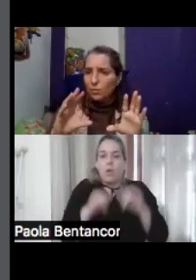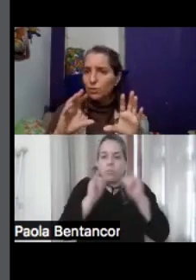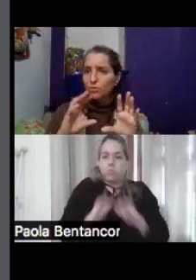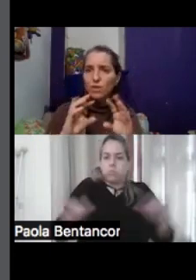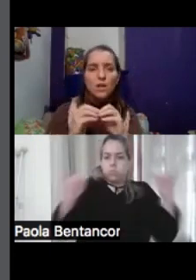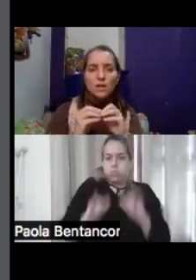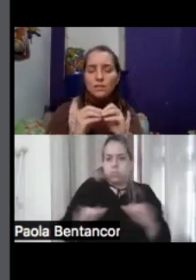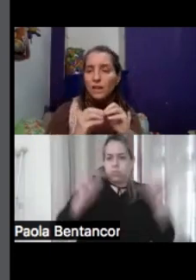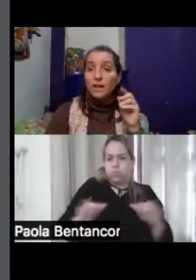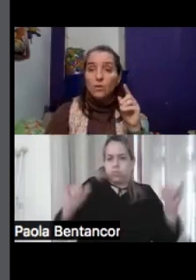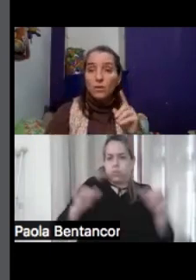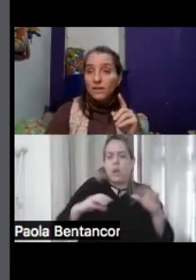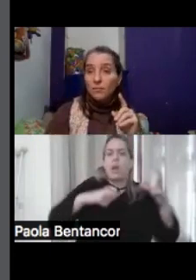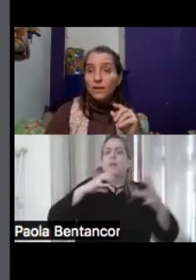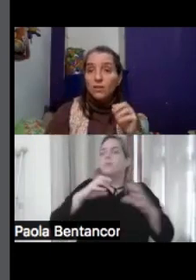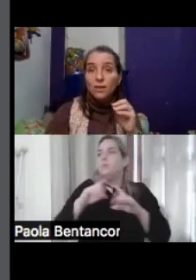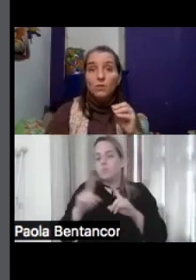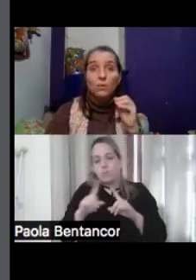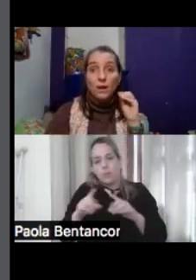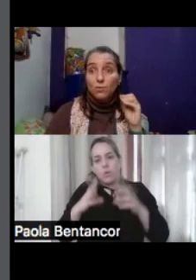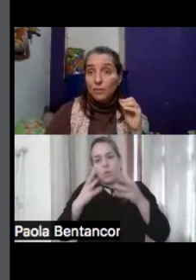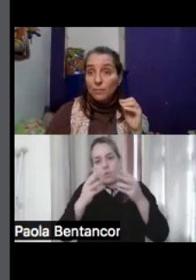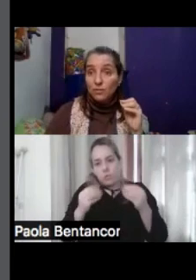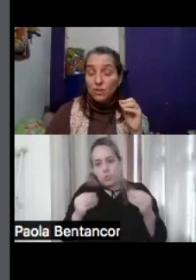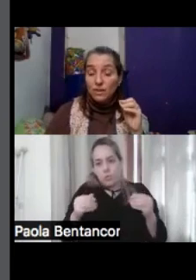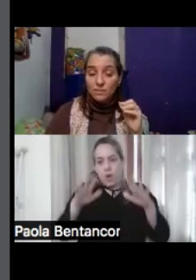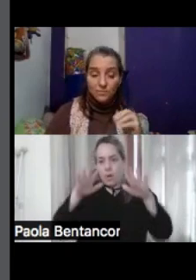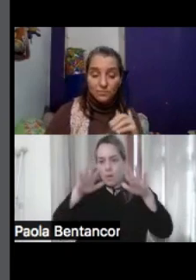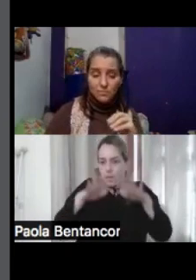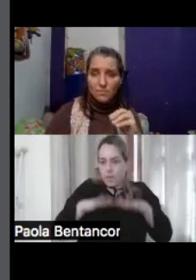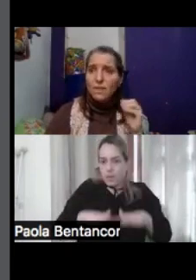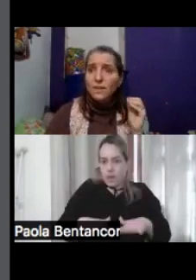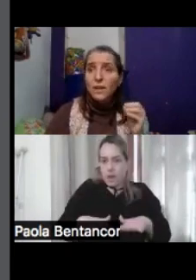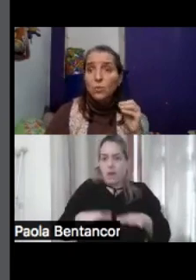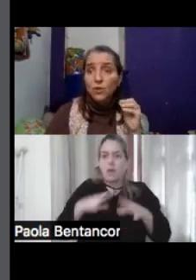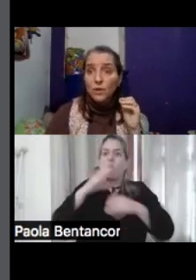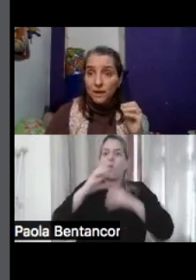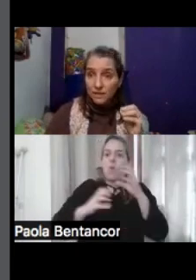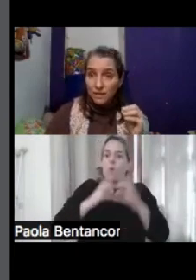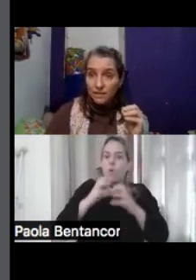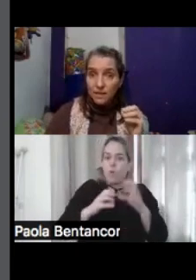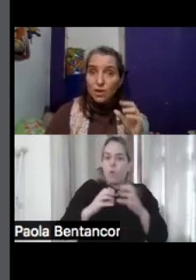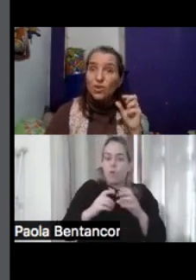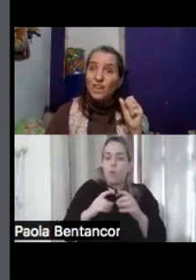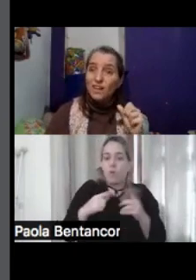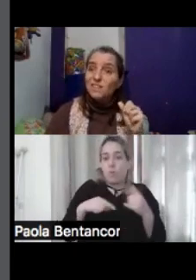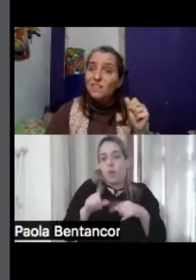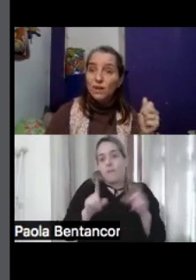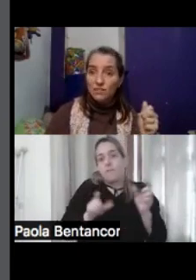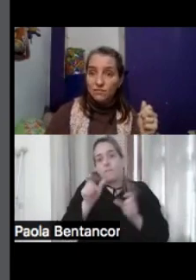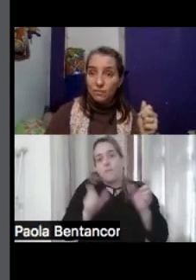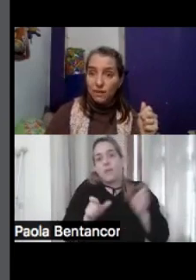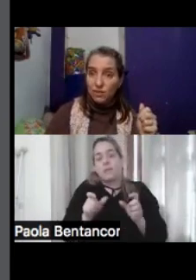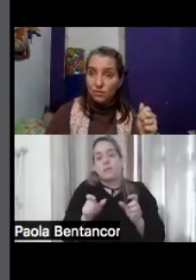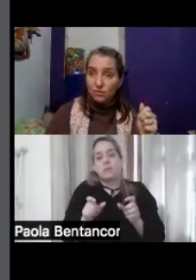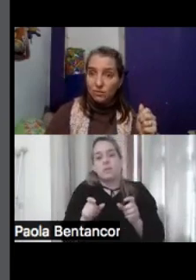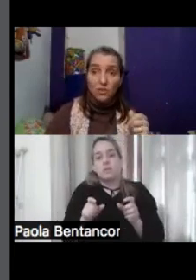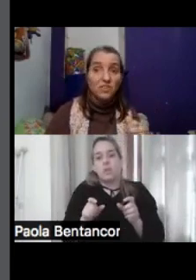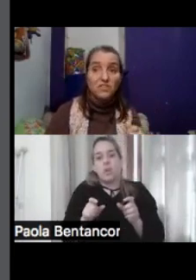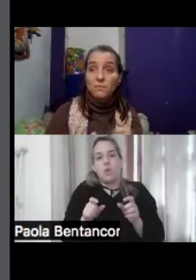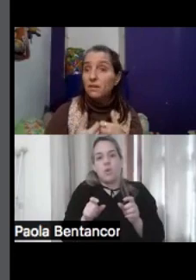claros, usar colores neutros, ¿sí? Tener en cuenta también lo que le ocurre a muchas personas neurodiversas con el acceso